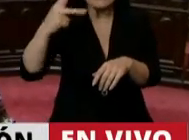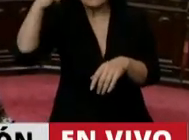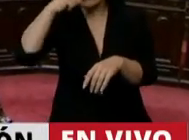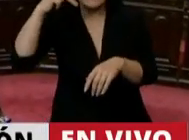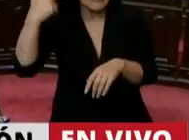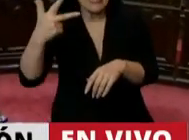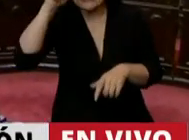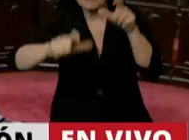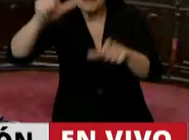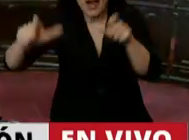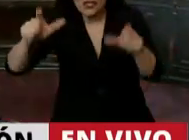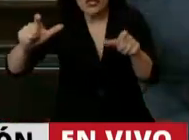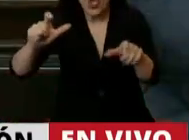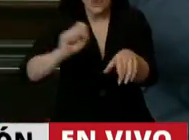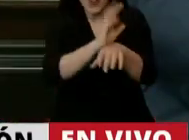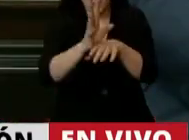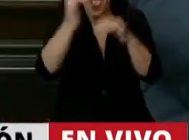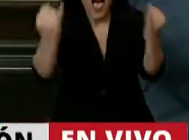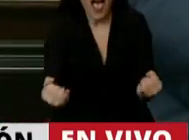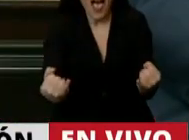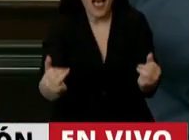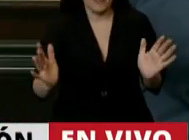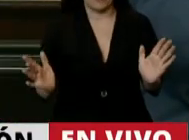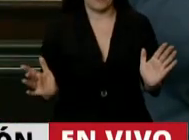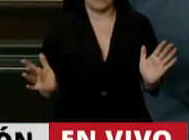185.373 casos de coronavirus.